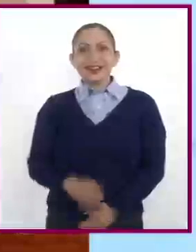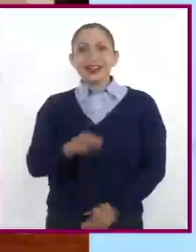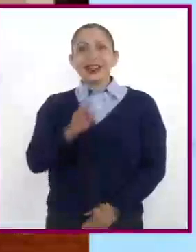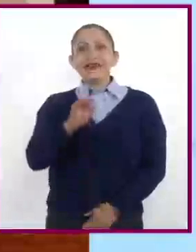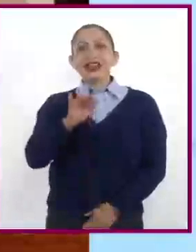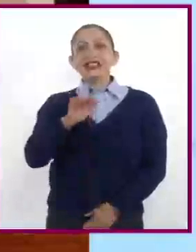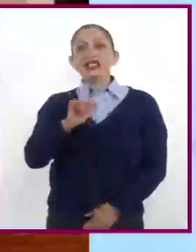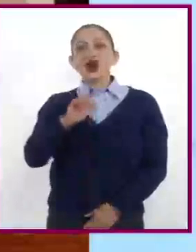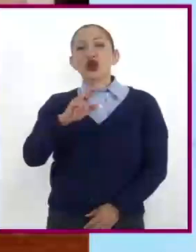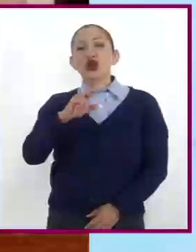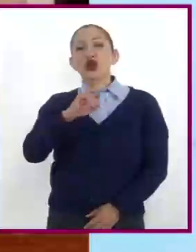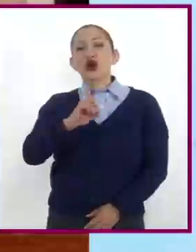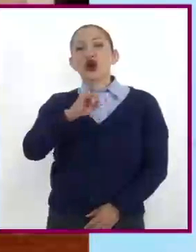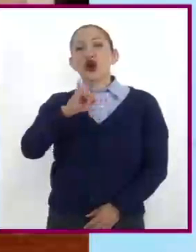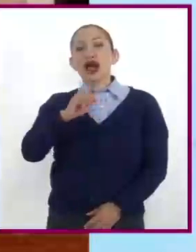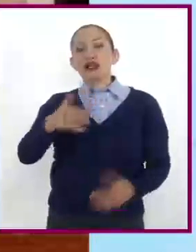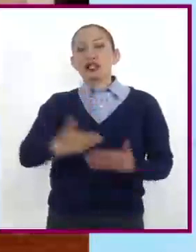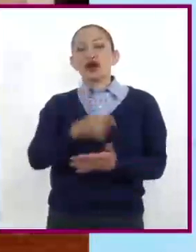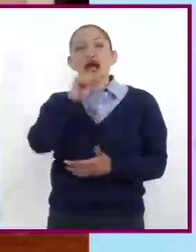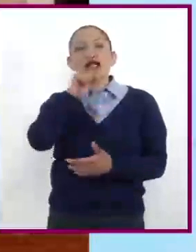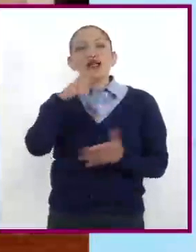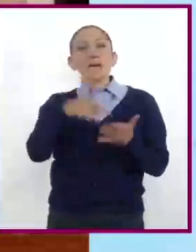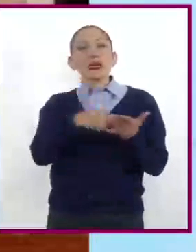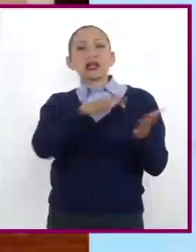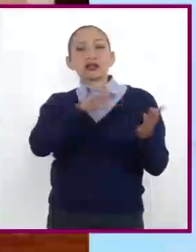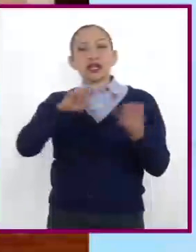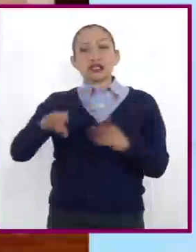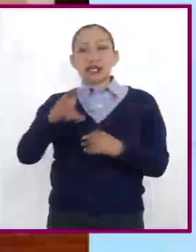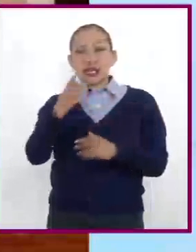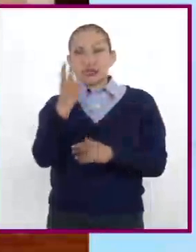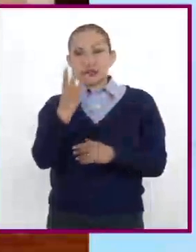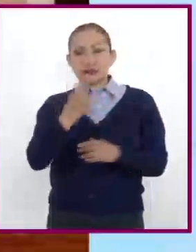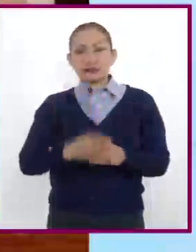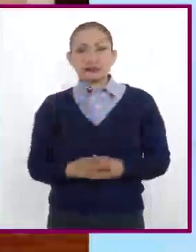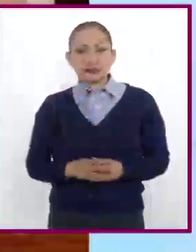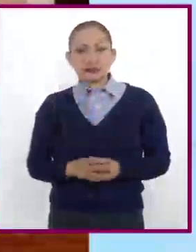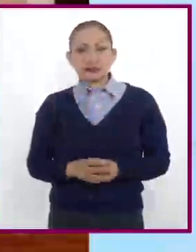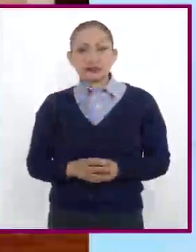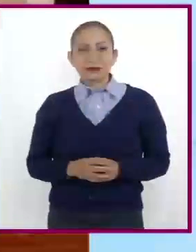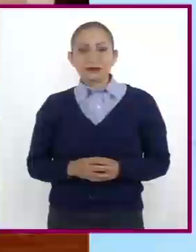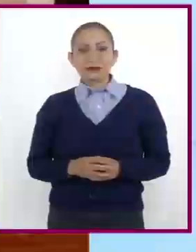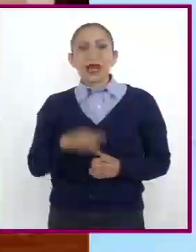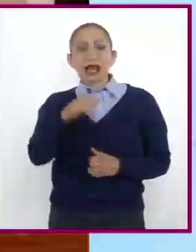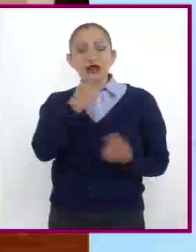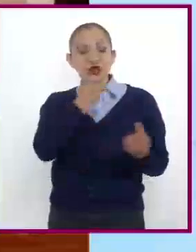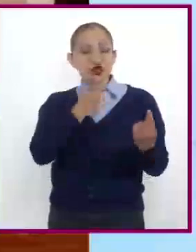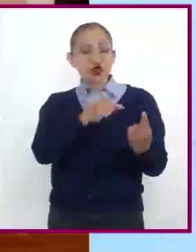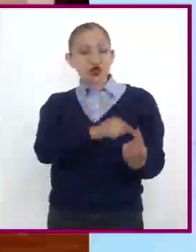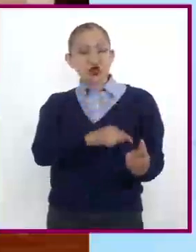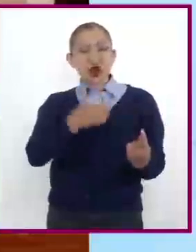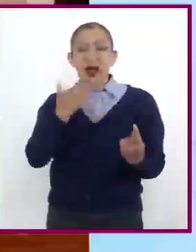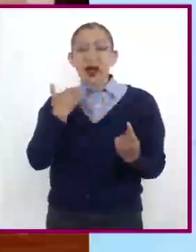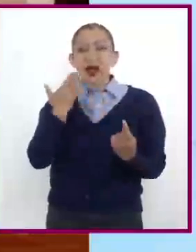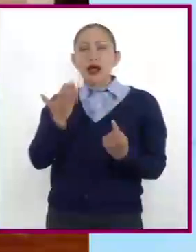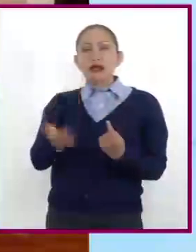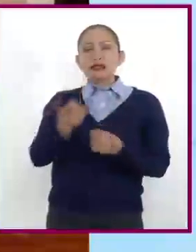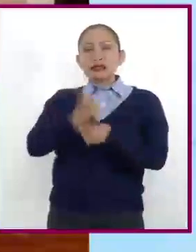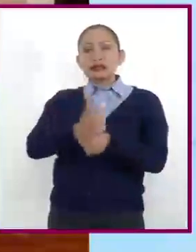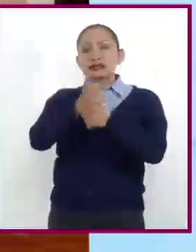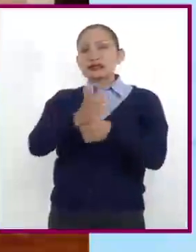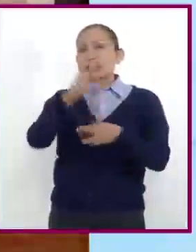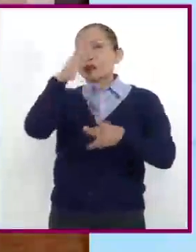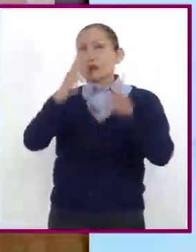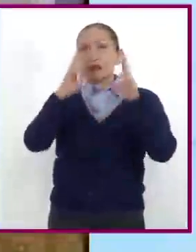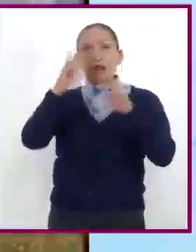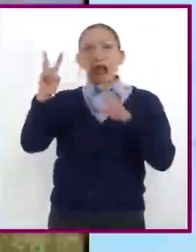Francisco Rojas González nace en Jalisco en 1903. Siendo muy niño, vive las penurias de la